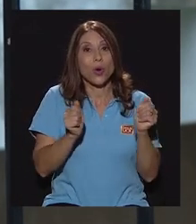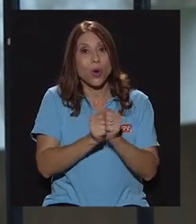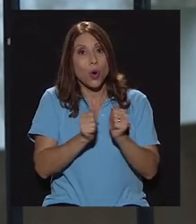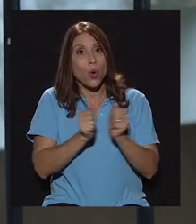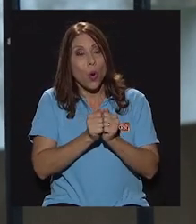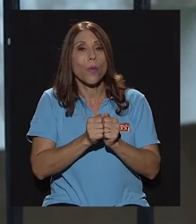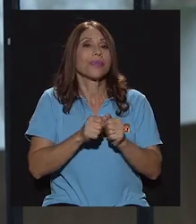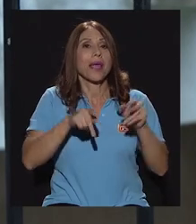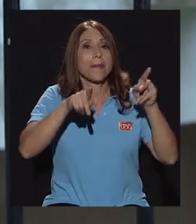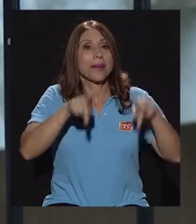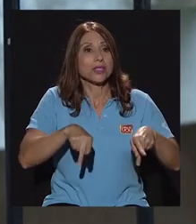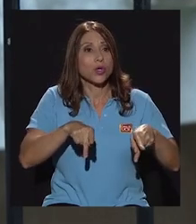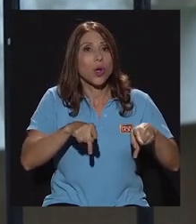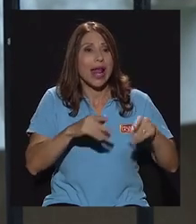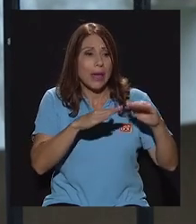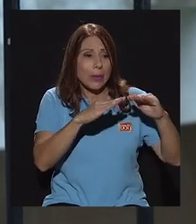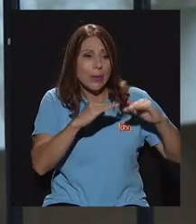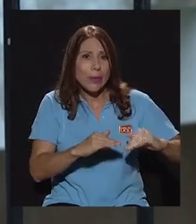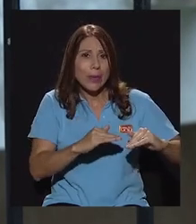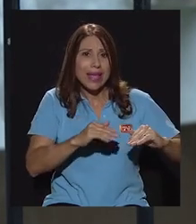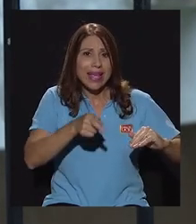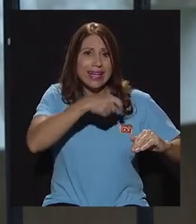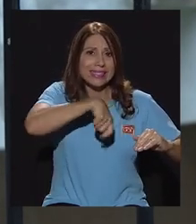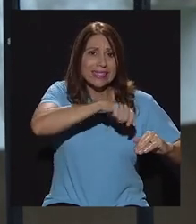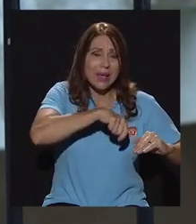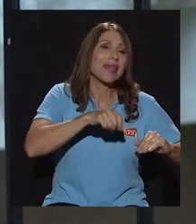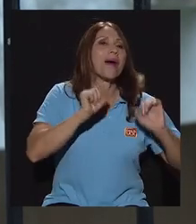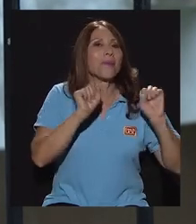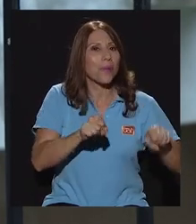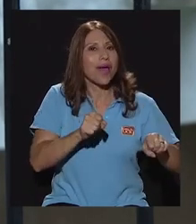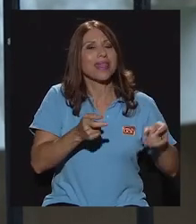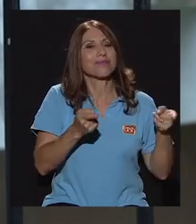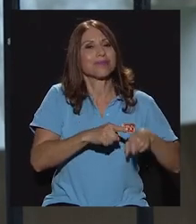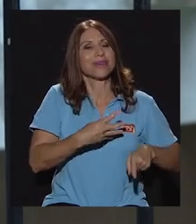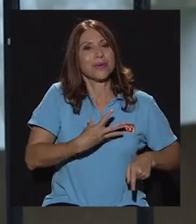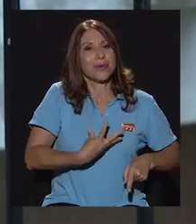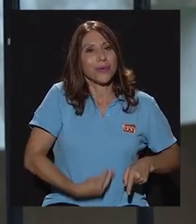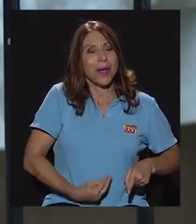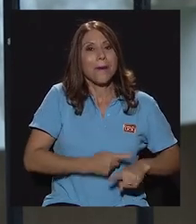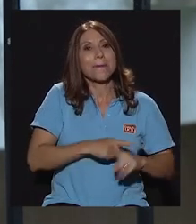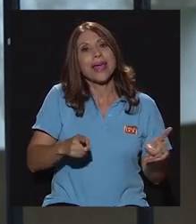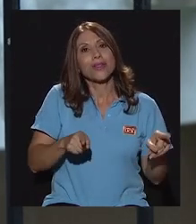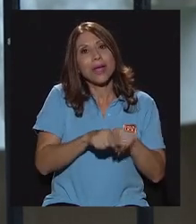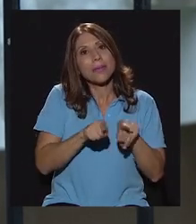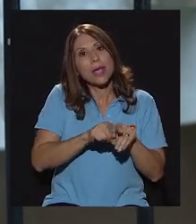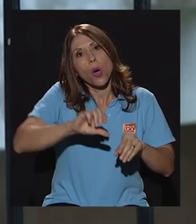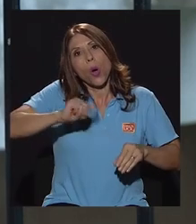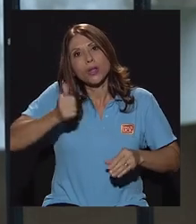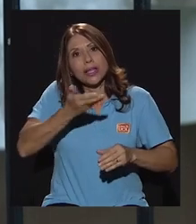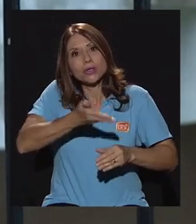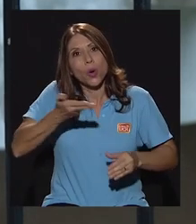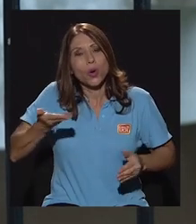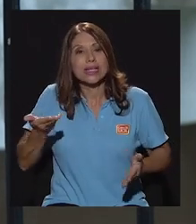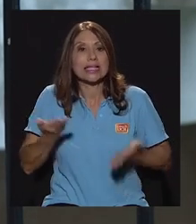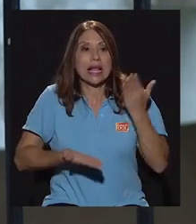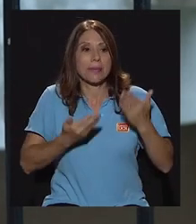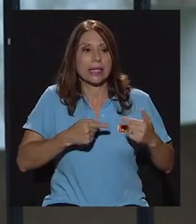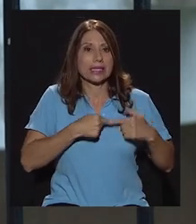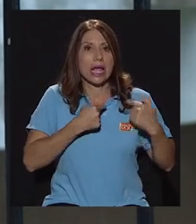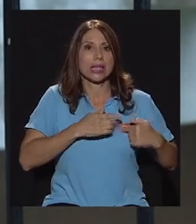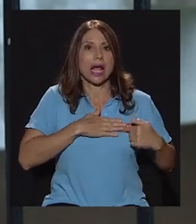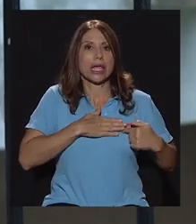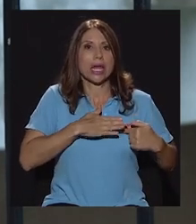hambre, un hambre desmedida, pero viene con otros síntomas neurológicos, glucopénicos, ¿verdad?